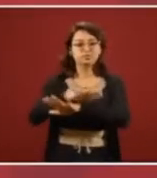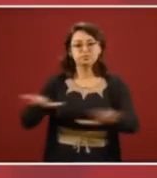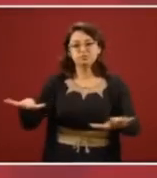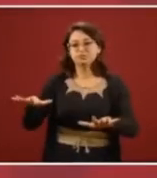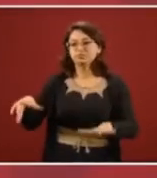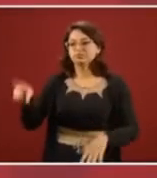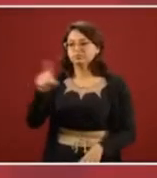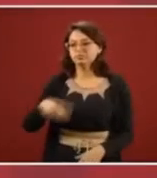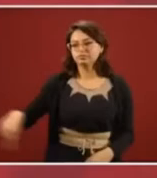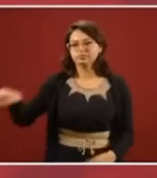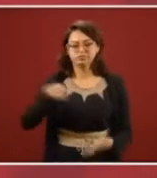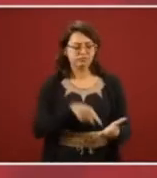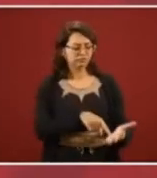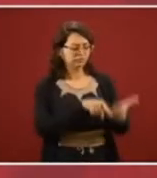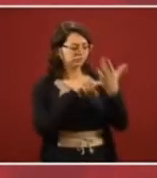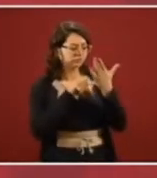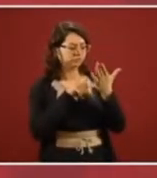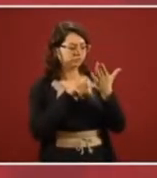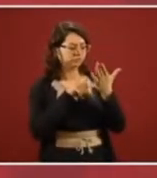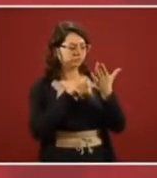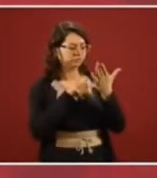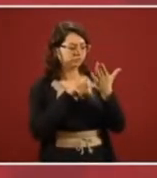a cambiar hábitos